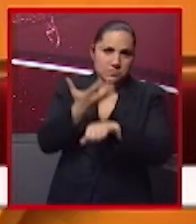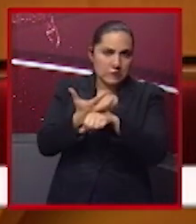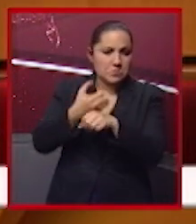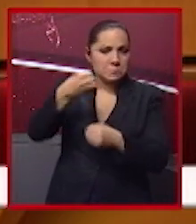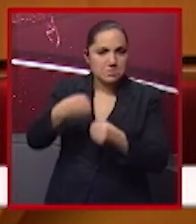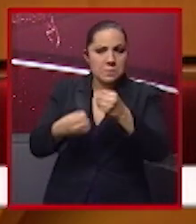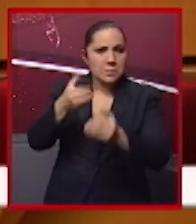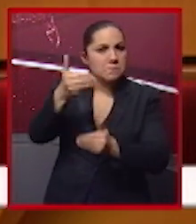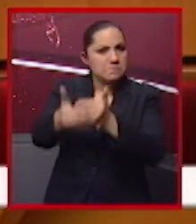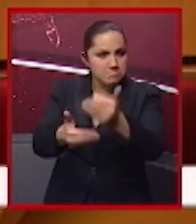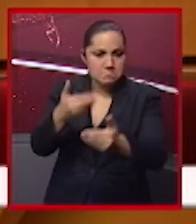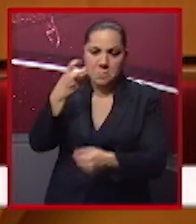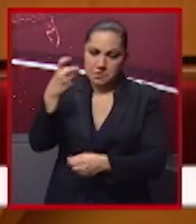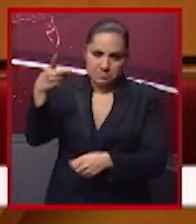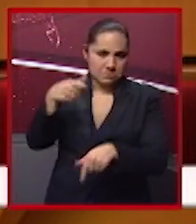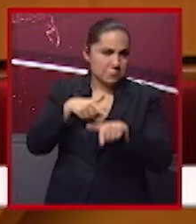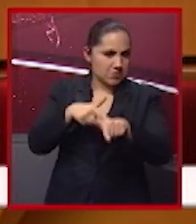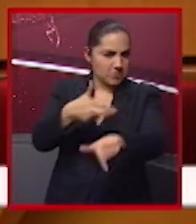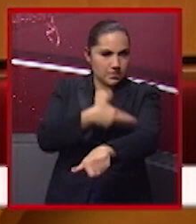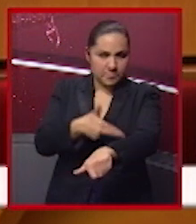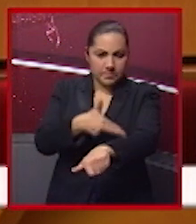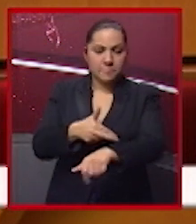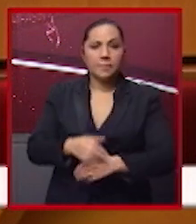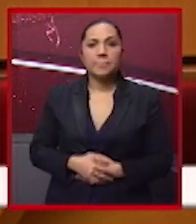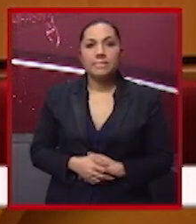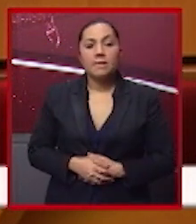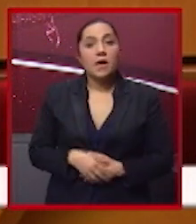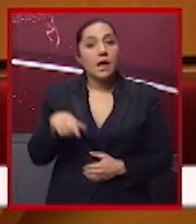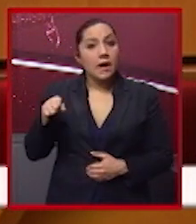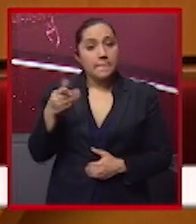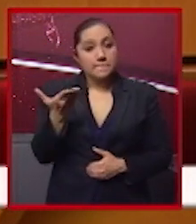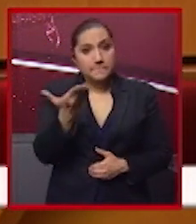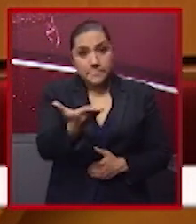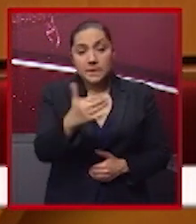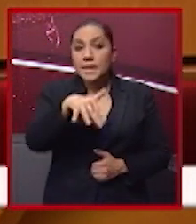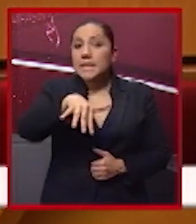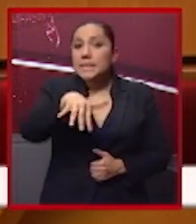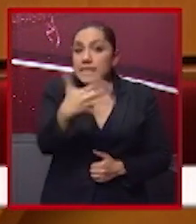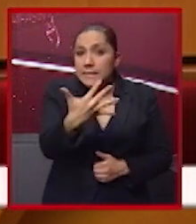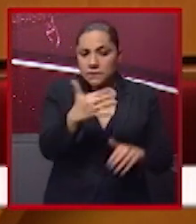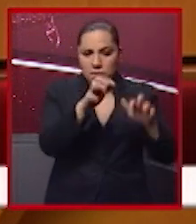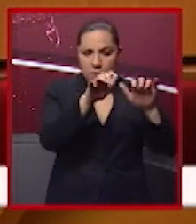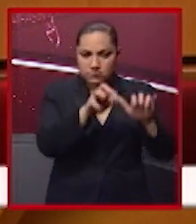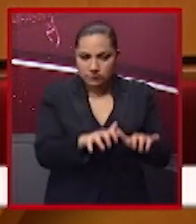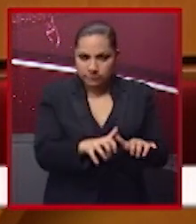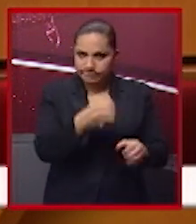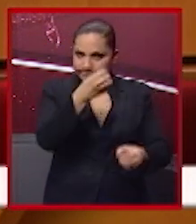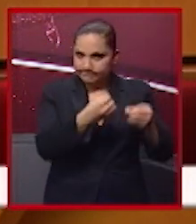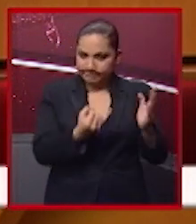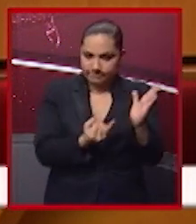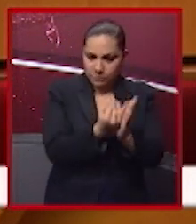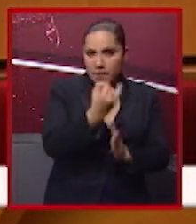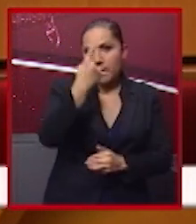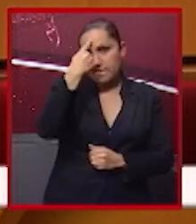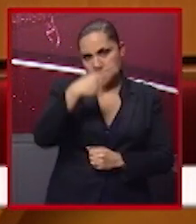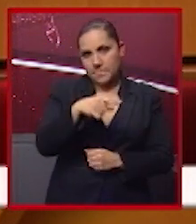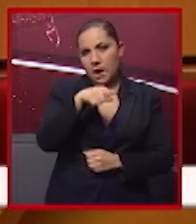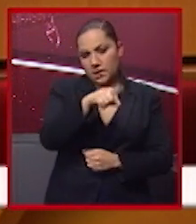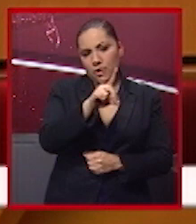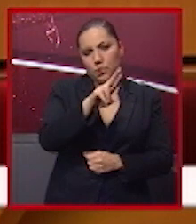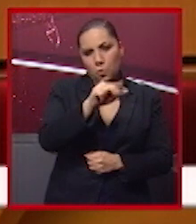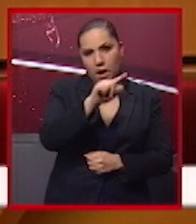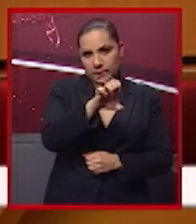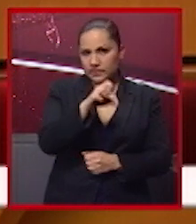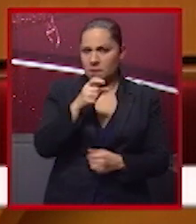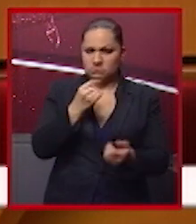De las 15 órdenes de aprehensión que se han solicitado para la extradición de César Duarte, 10